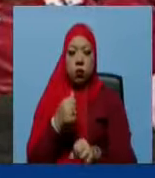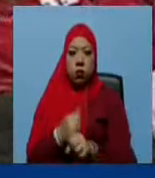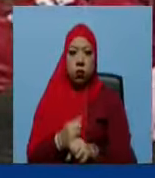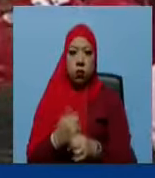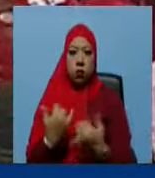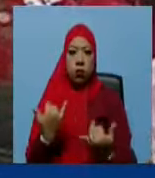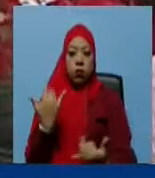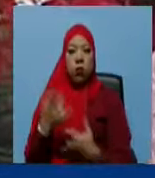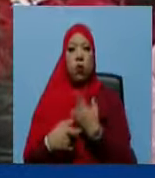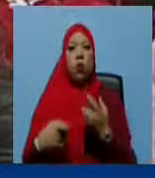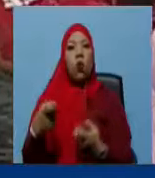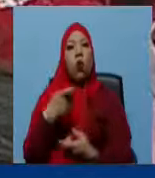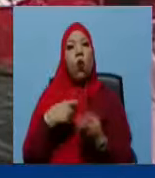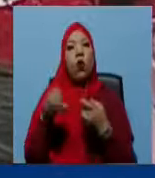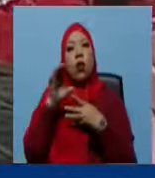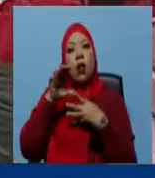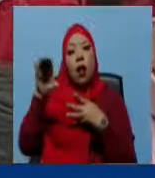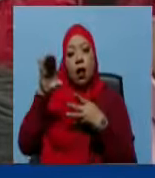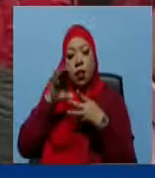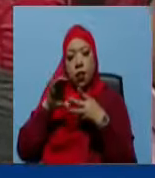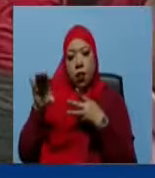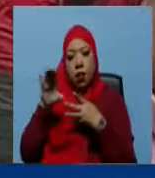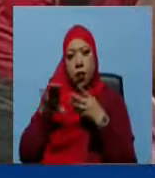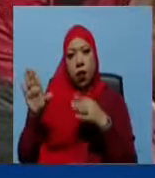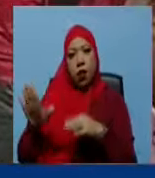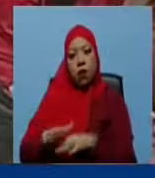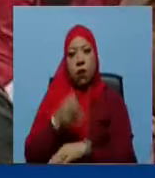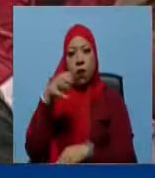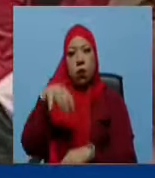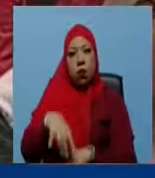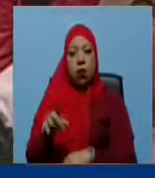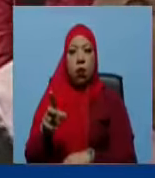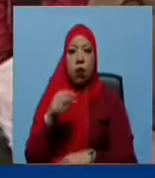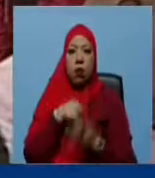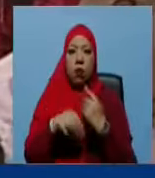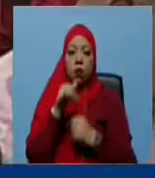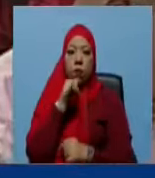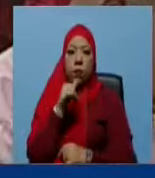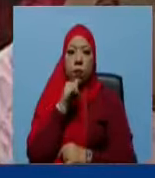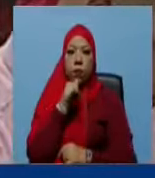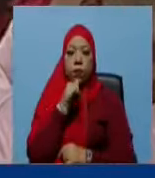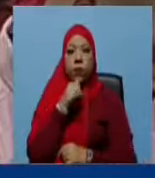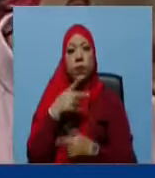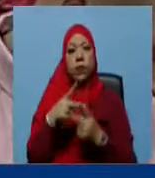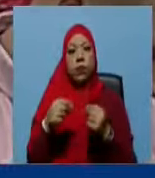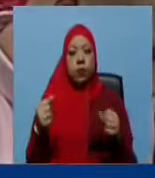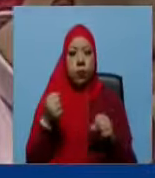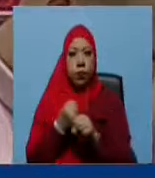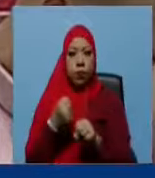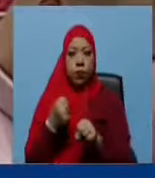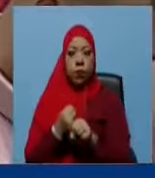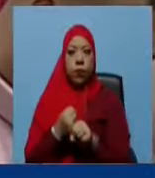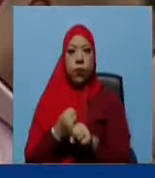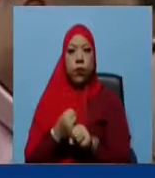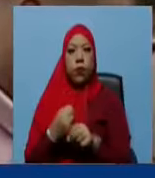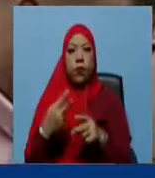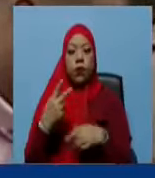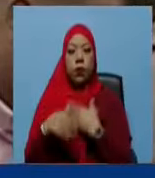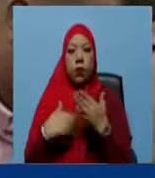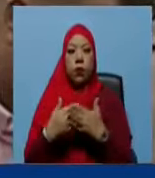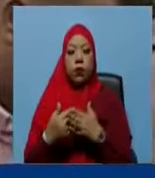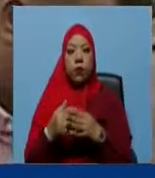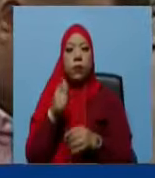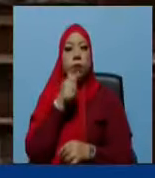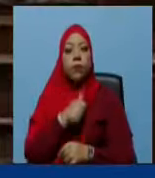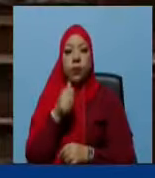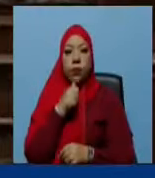Si ustedes buscan las características principales del Estado oligárquico, terrateniente, burgués,